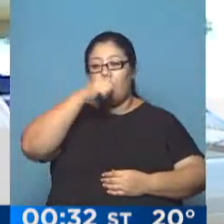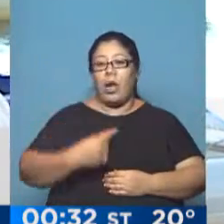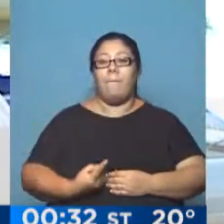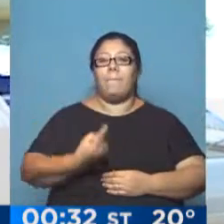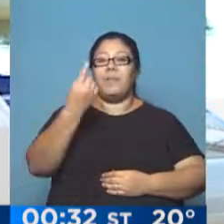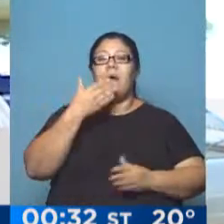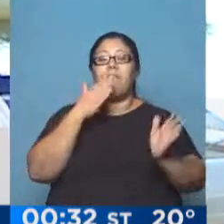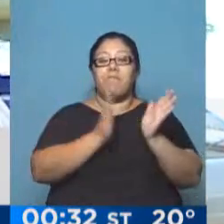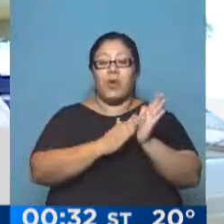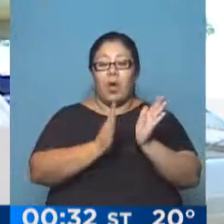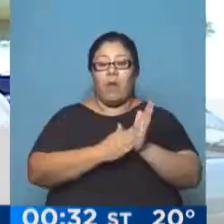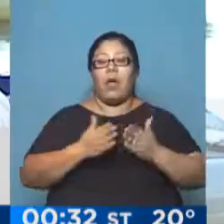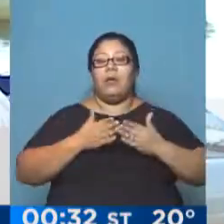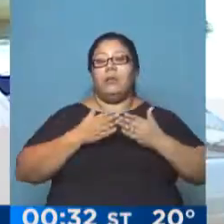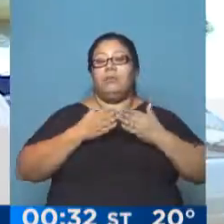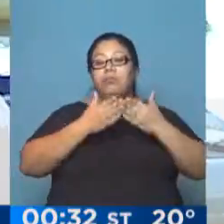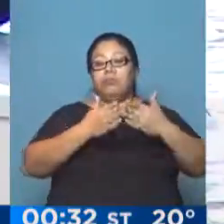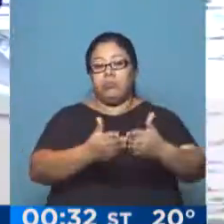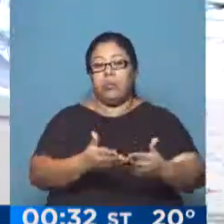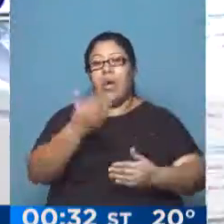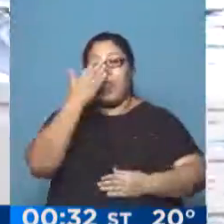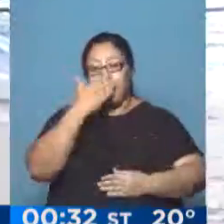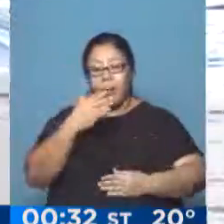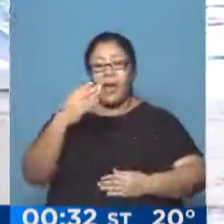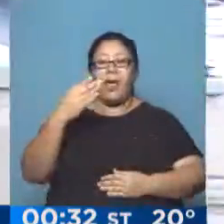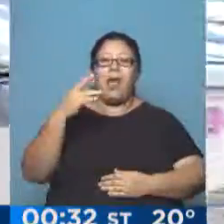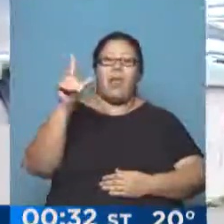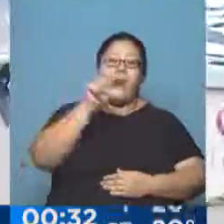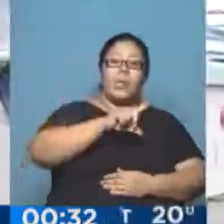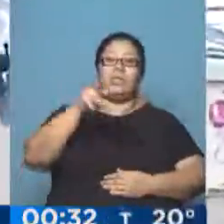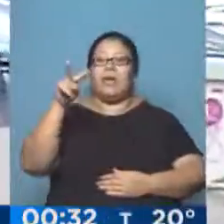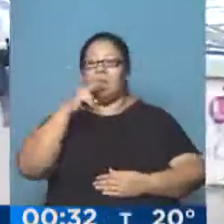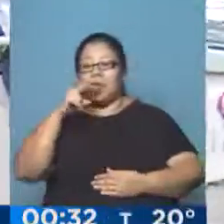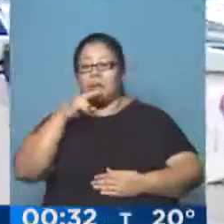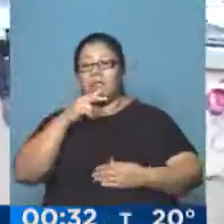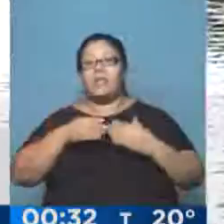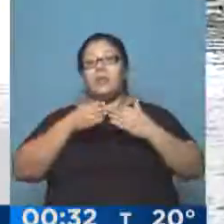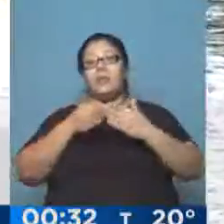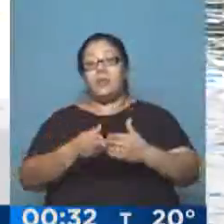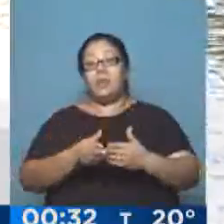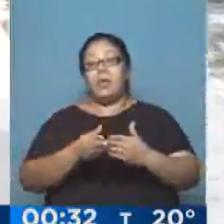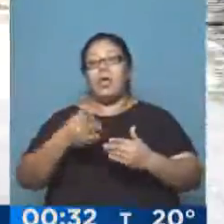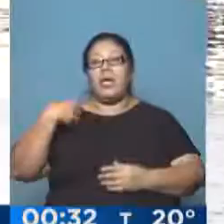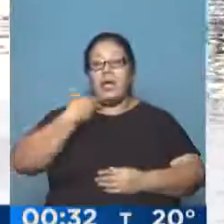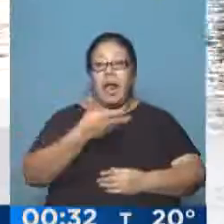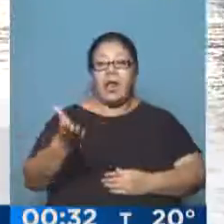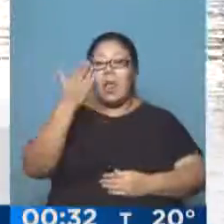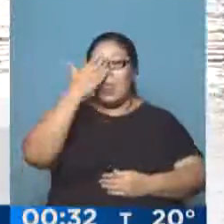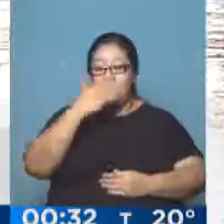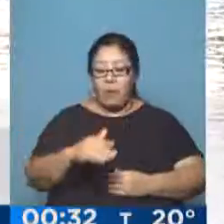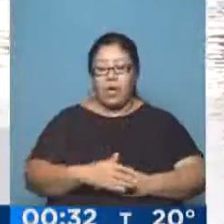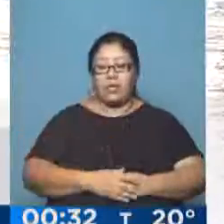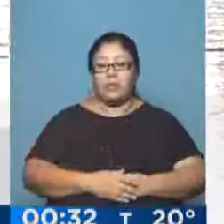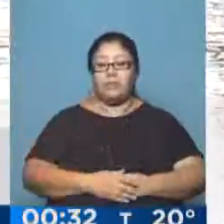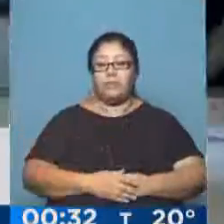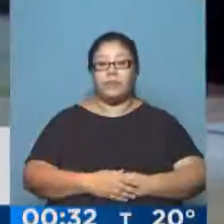prueba, después del lunes a viernes las regatas generales y el sábado estaríamos terminando con lo que denominamos la medal race, que son los 10 mejores